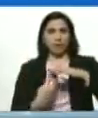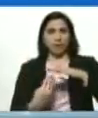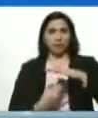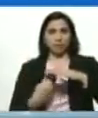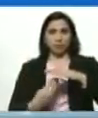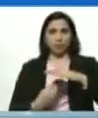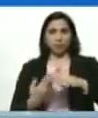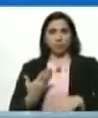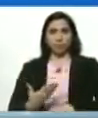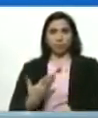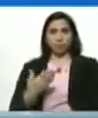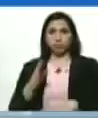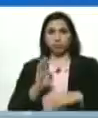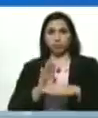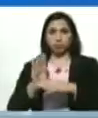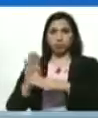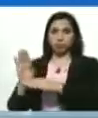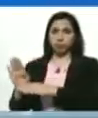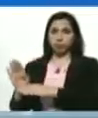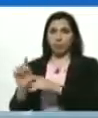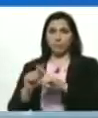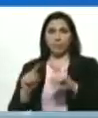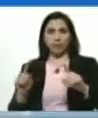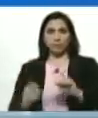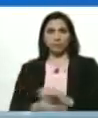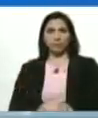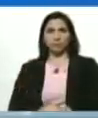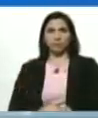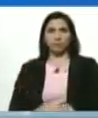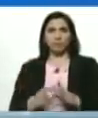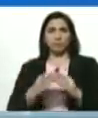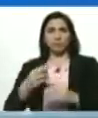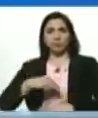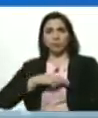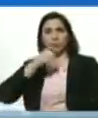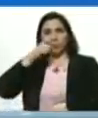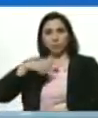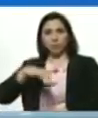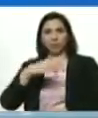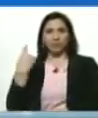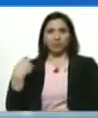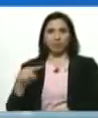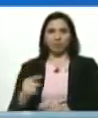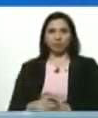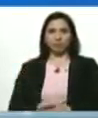con las protecciones de vida para que todo nuestro pueblo tenga